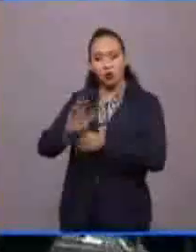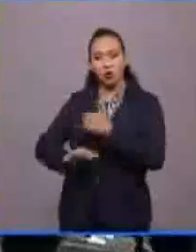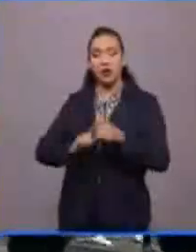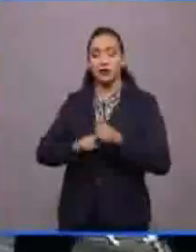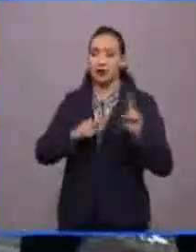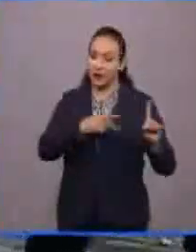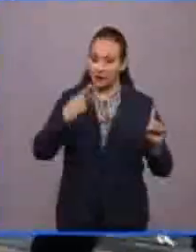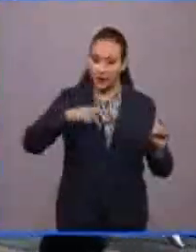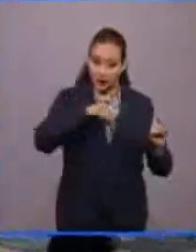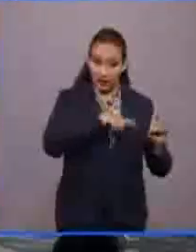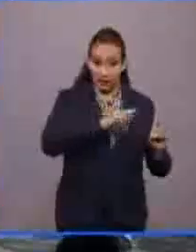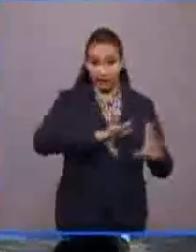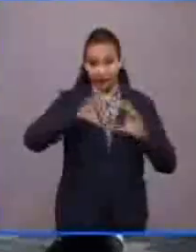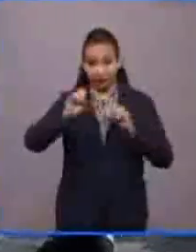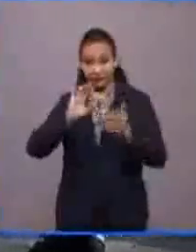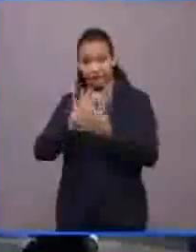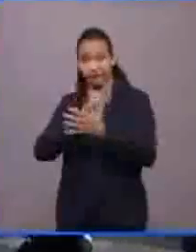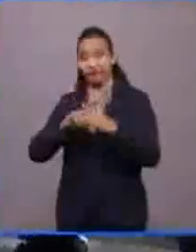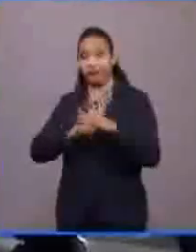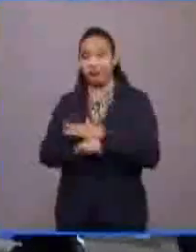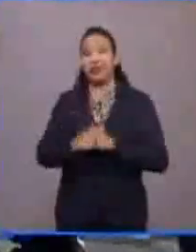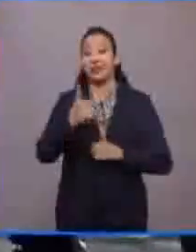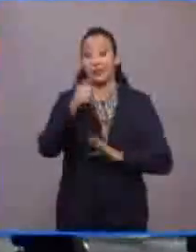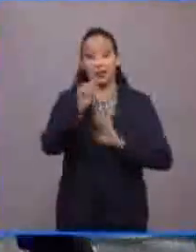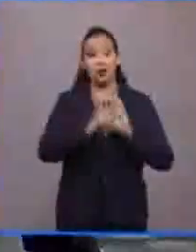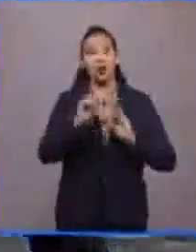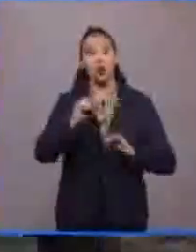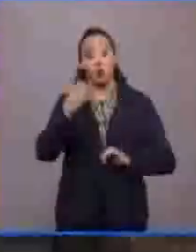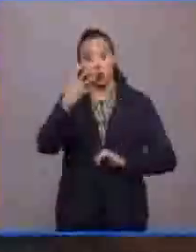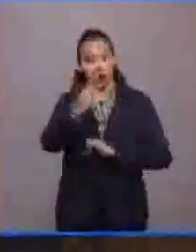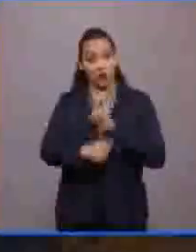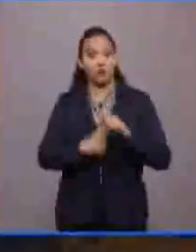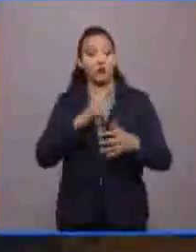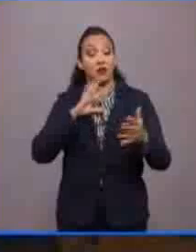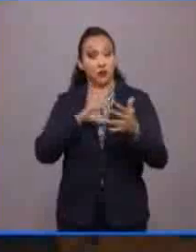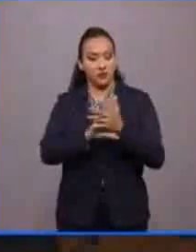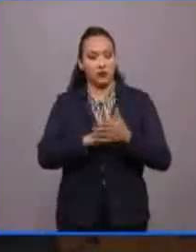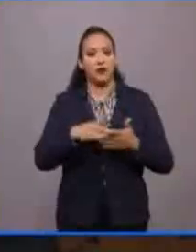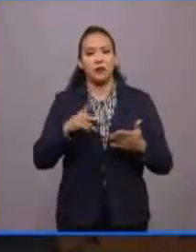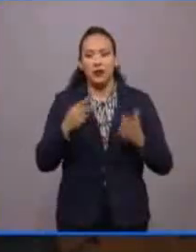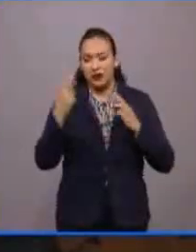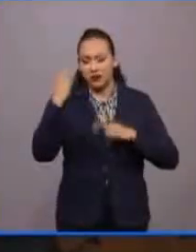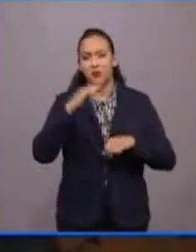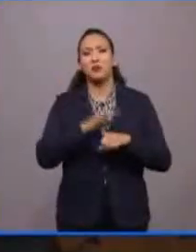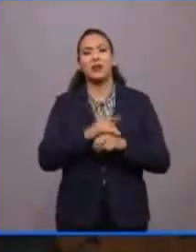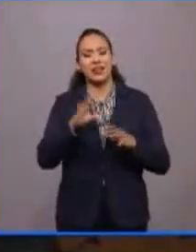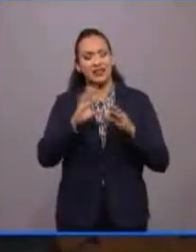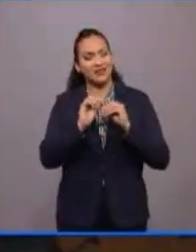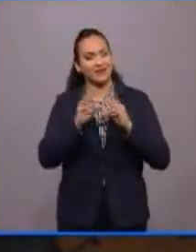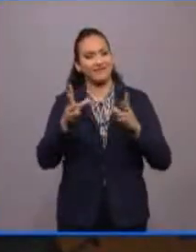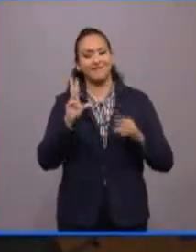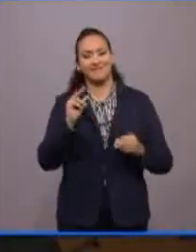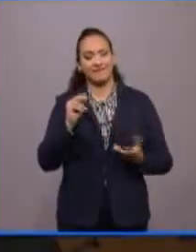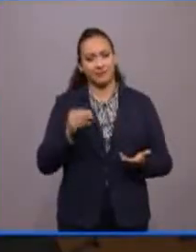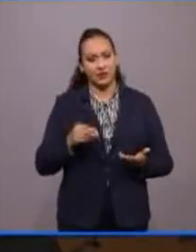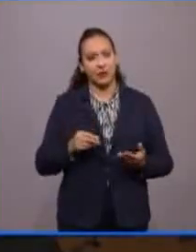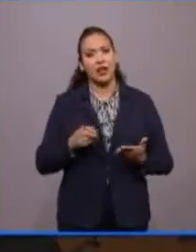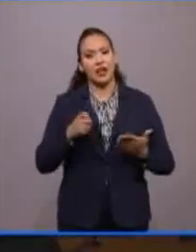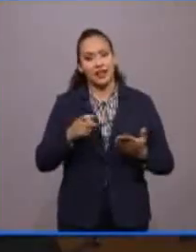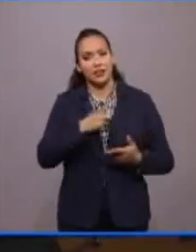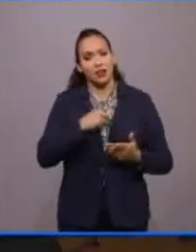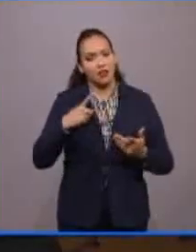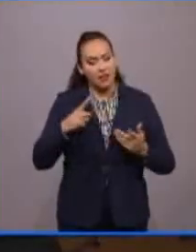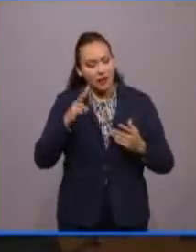6 meses a 4 años de prisión. Esto por contener expresiones poco claras e imprecisas y por violar el principio de